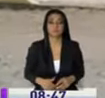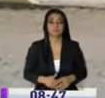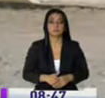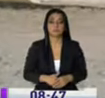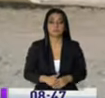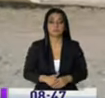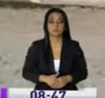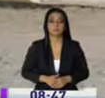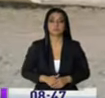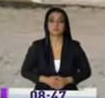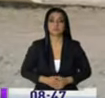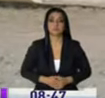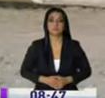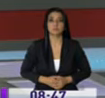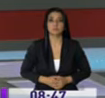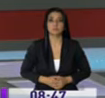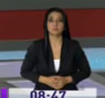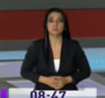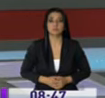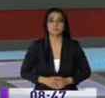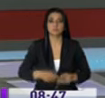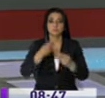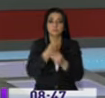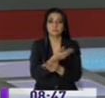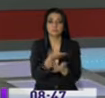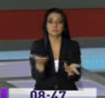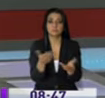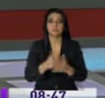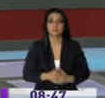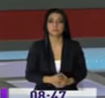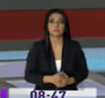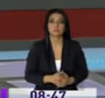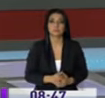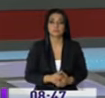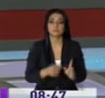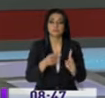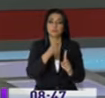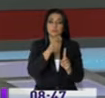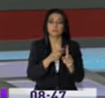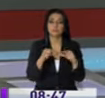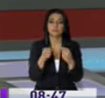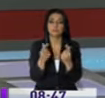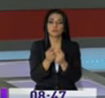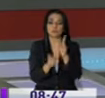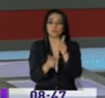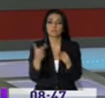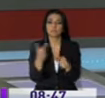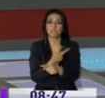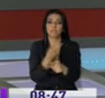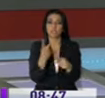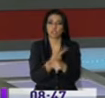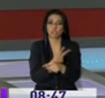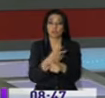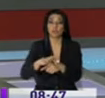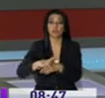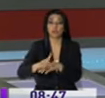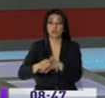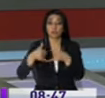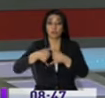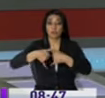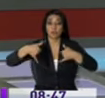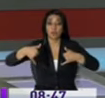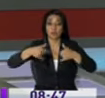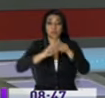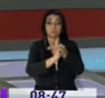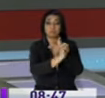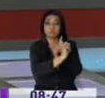informó Iván Casamen. Vamos a contarles que murió un supuesto integrante de un grupo de asaltantes cuando escapaban de un robo a un local comercial.